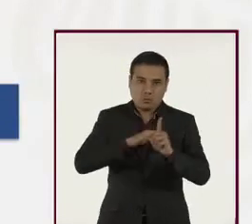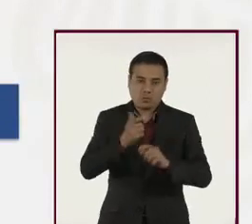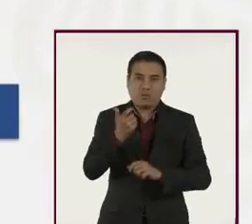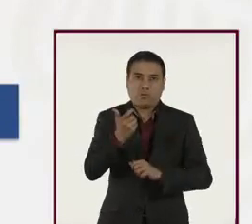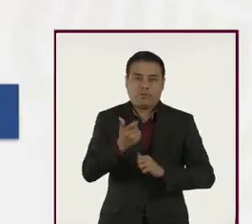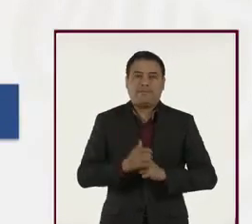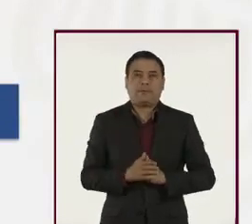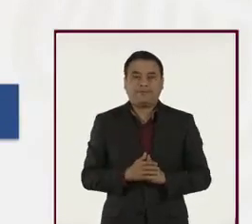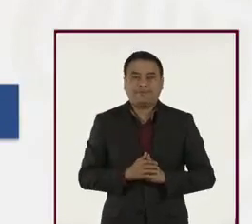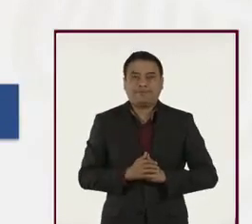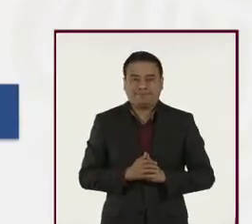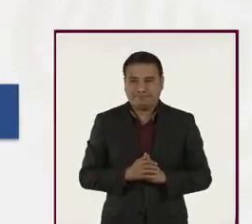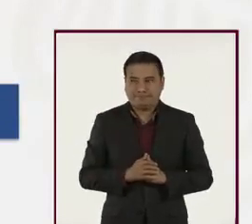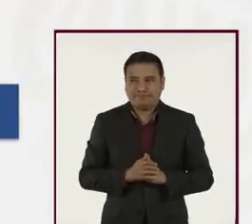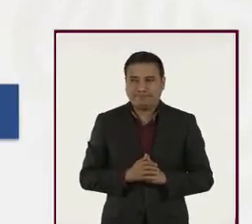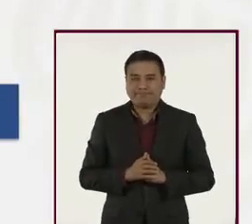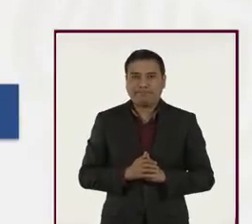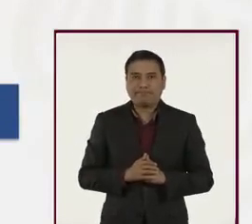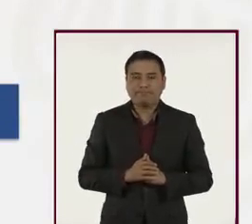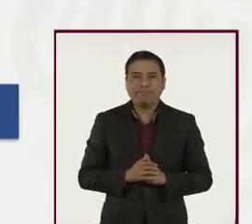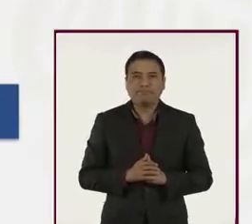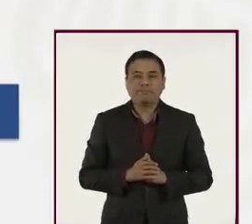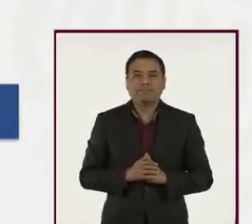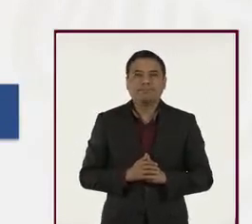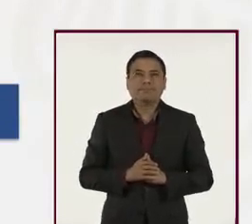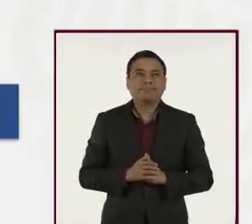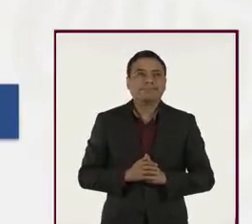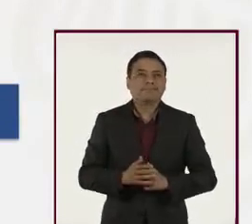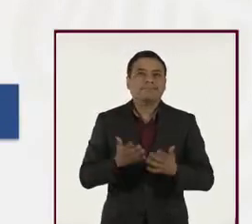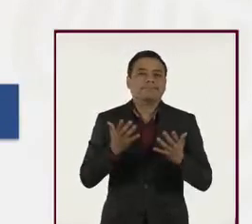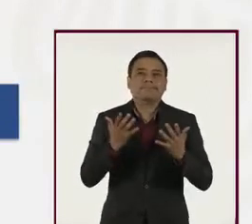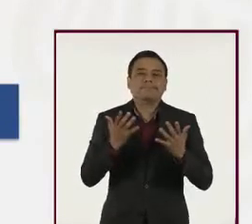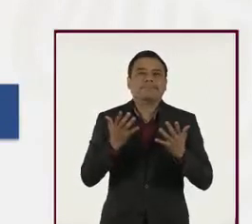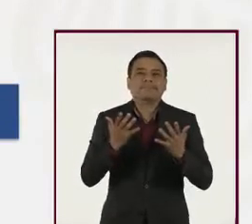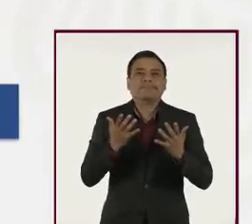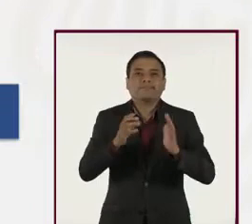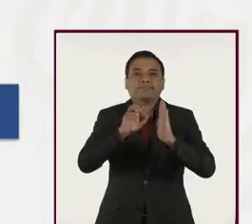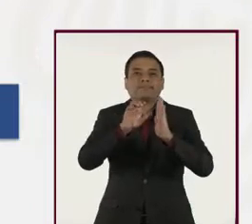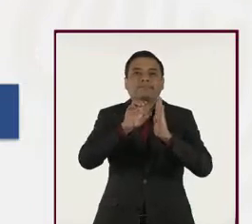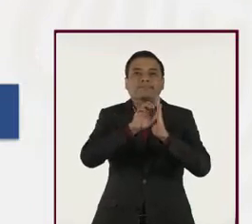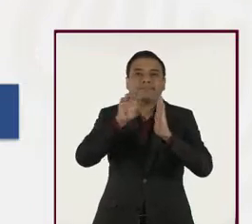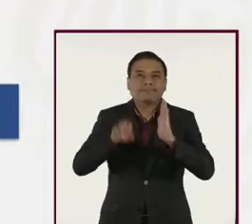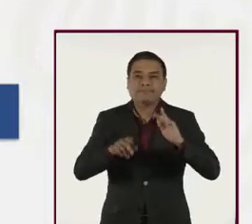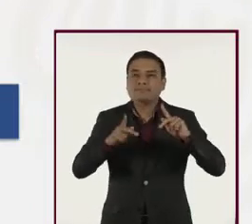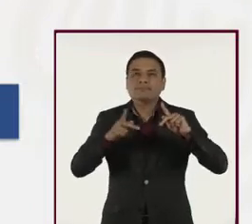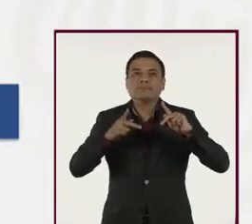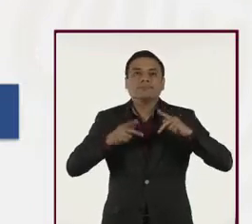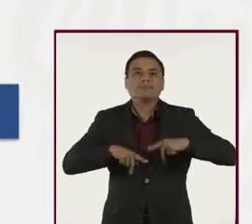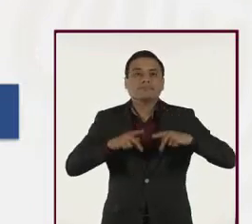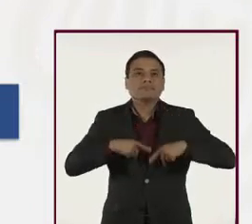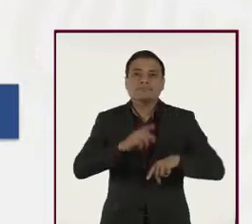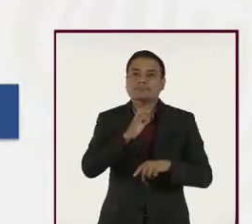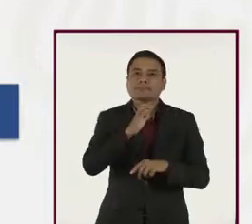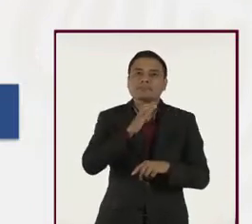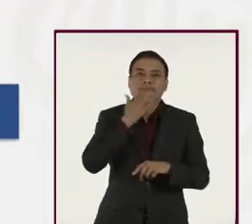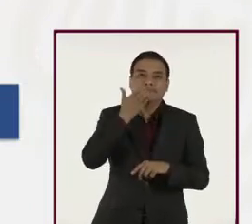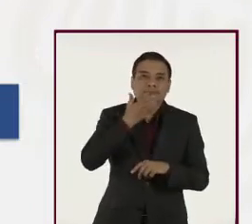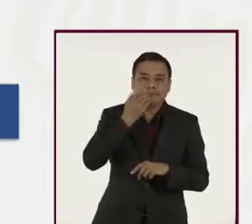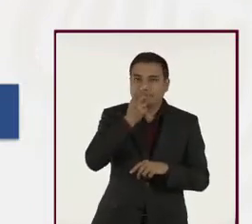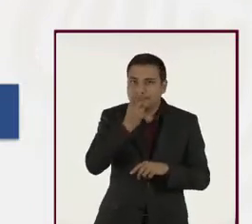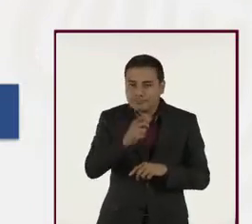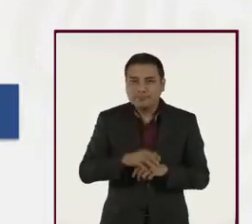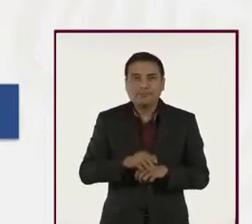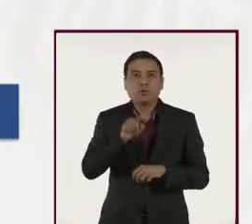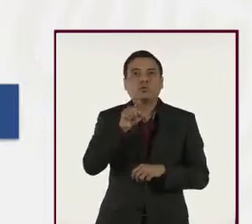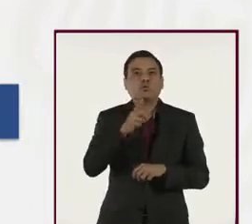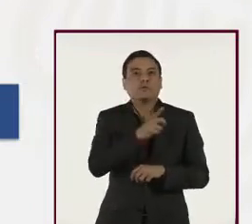Si relacionamos el estereotipo o esta imagen de belleza, generalmente va asociado a